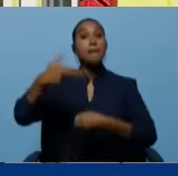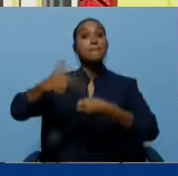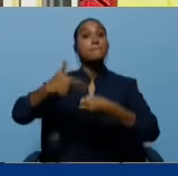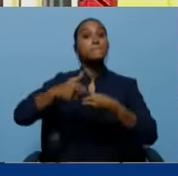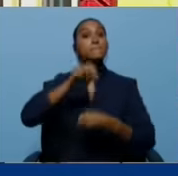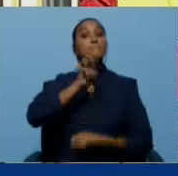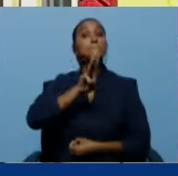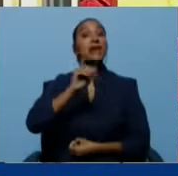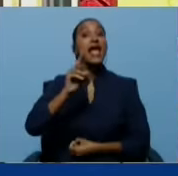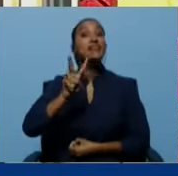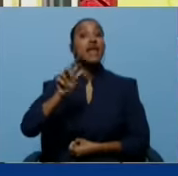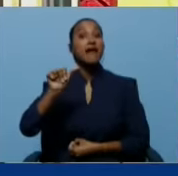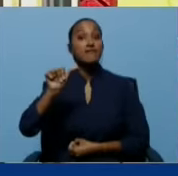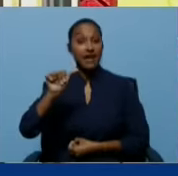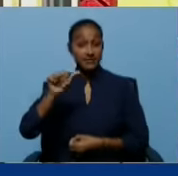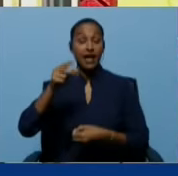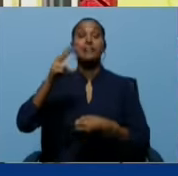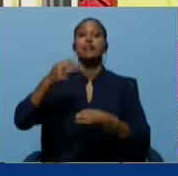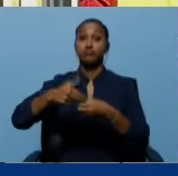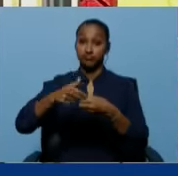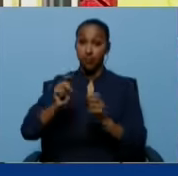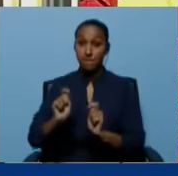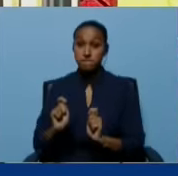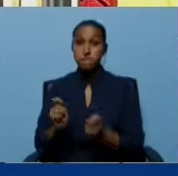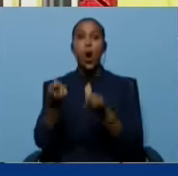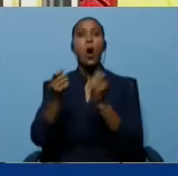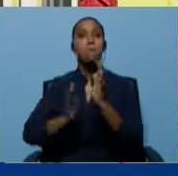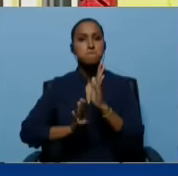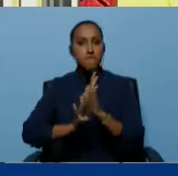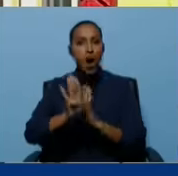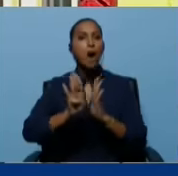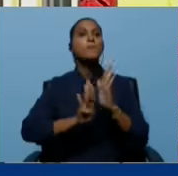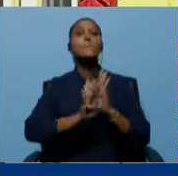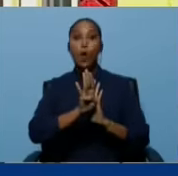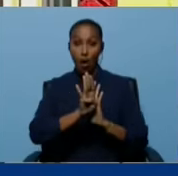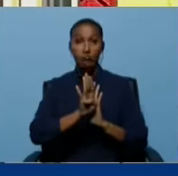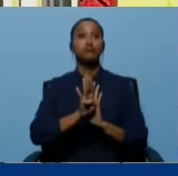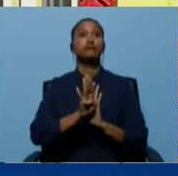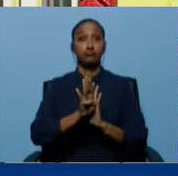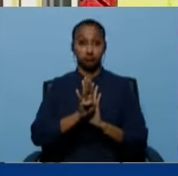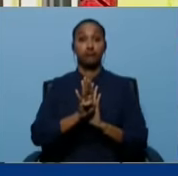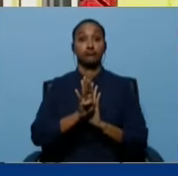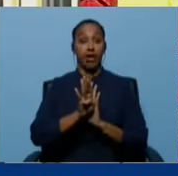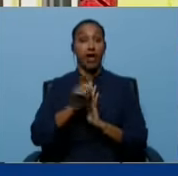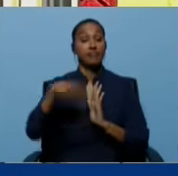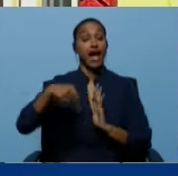parque industrial de diversos signos que está en manos del Estado, Tellechea.